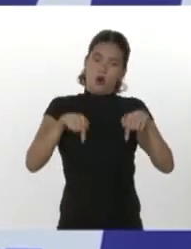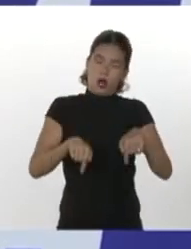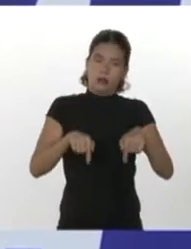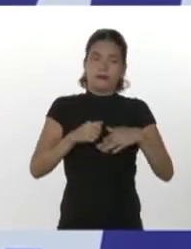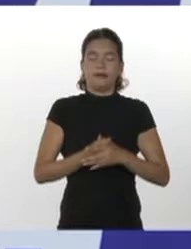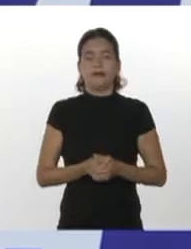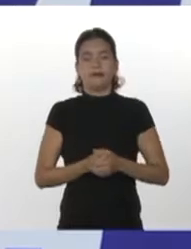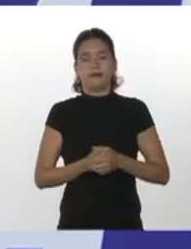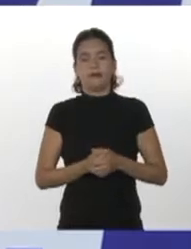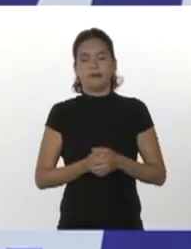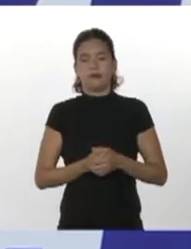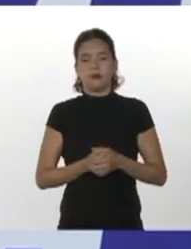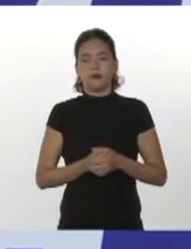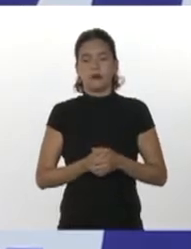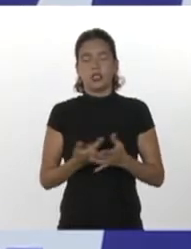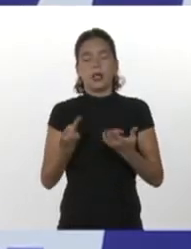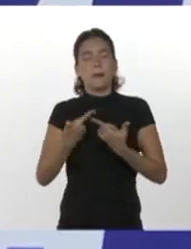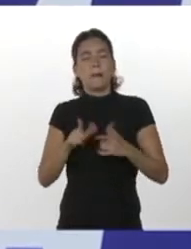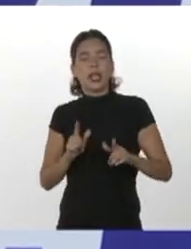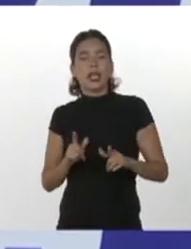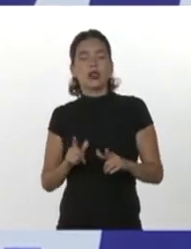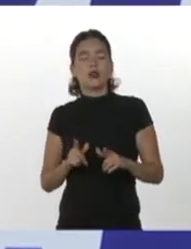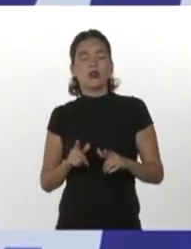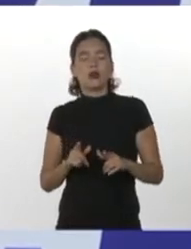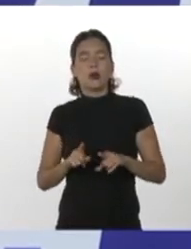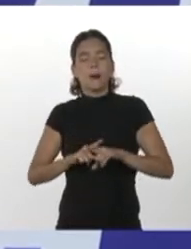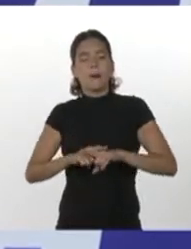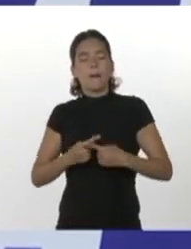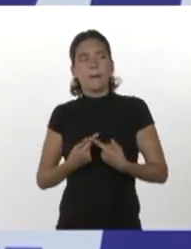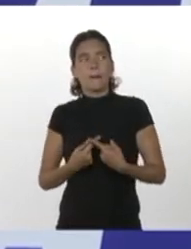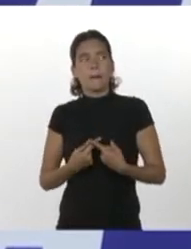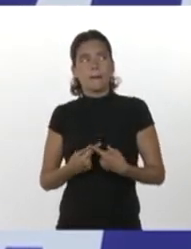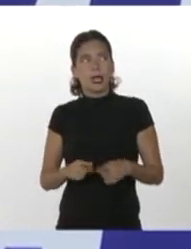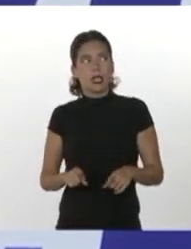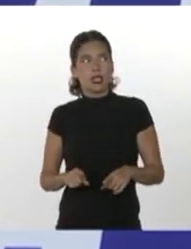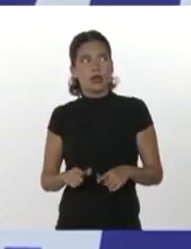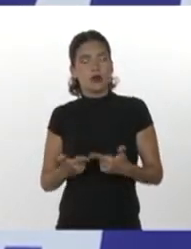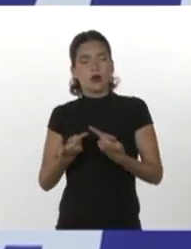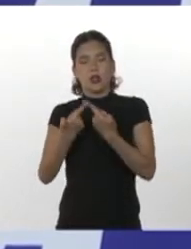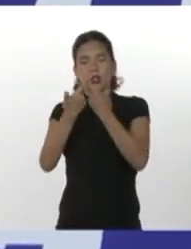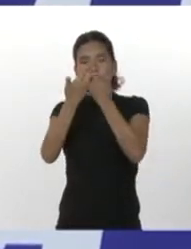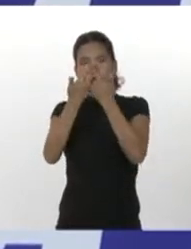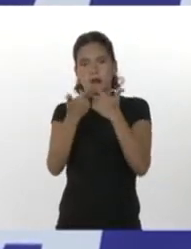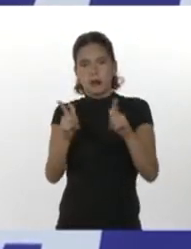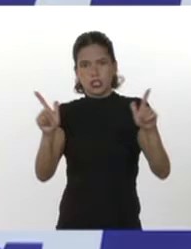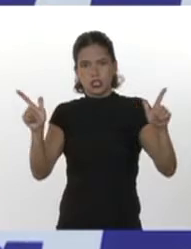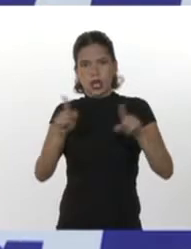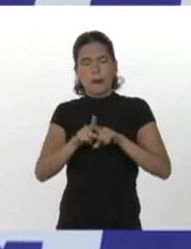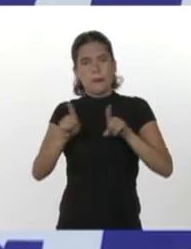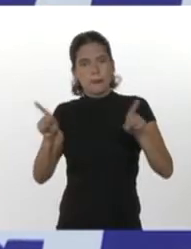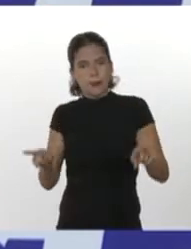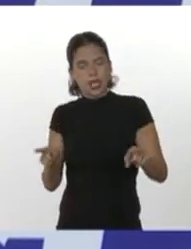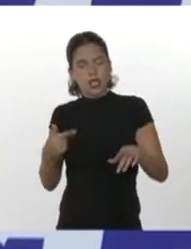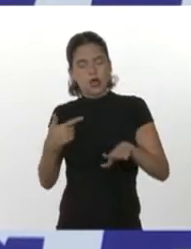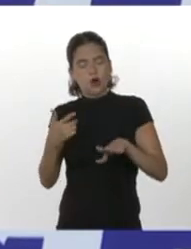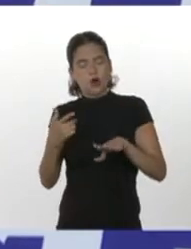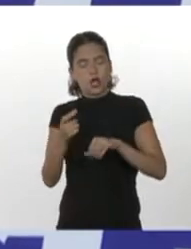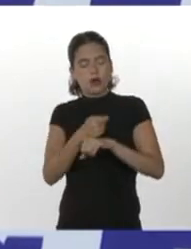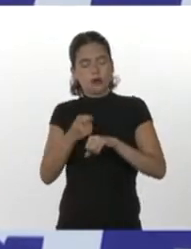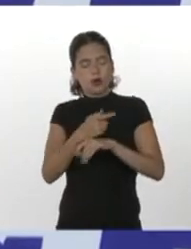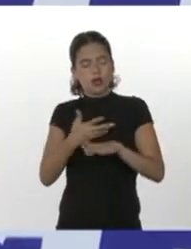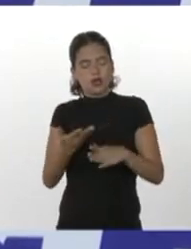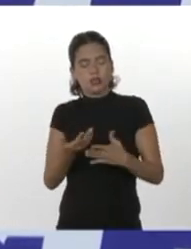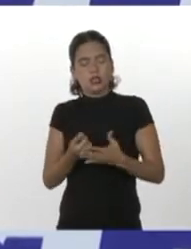actualidad. Pero la democracia ha ido evolucionando poco a poco y se sustenta,